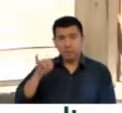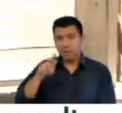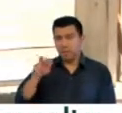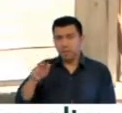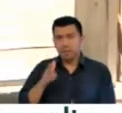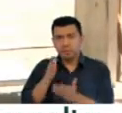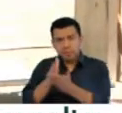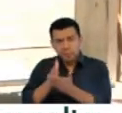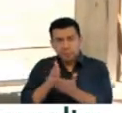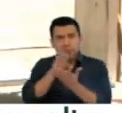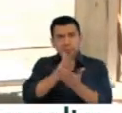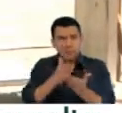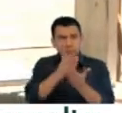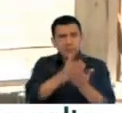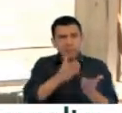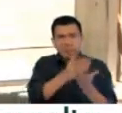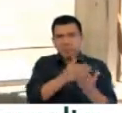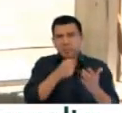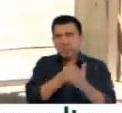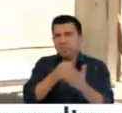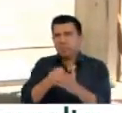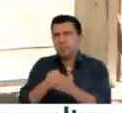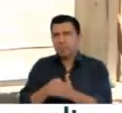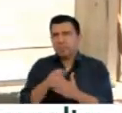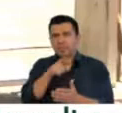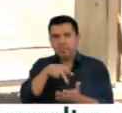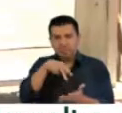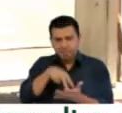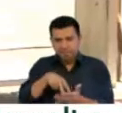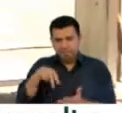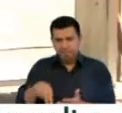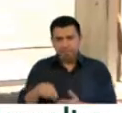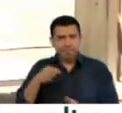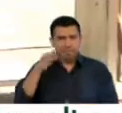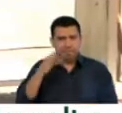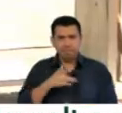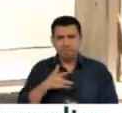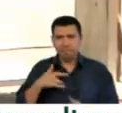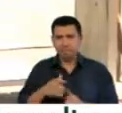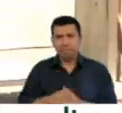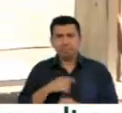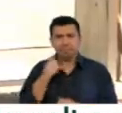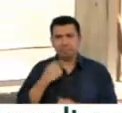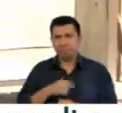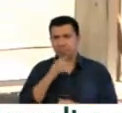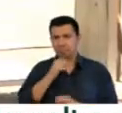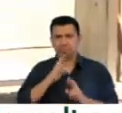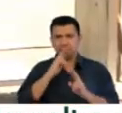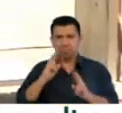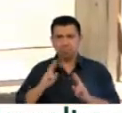instancias posibles, incluso han realizado plantones al frente de Café Salud, pero dicen no haber tenido aún respuesta.